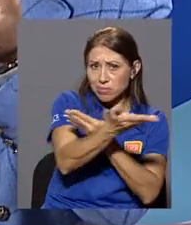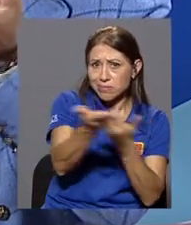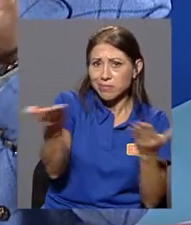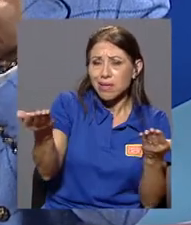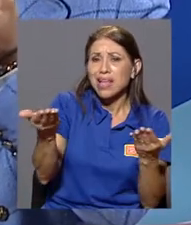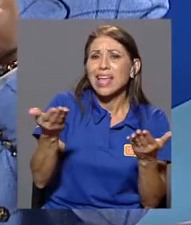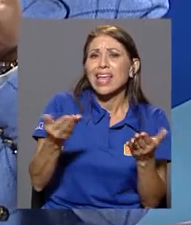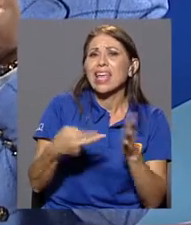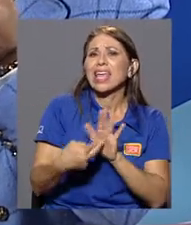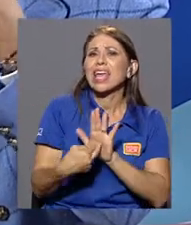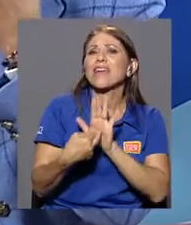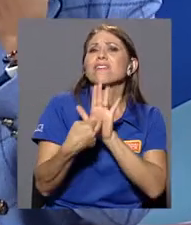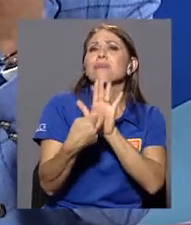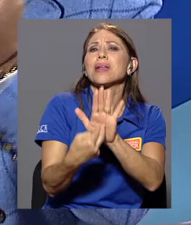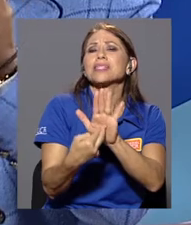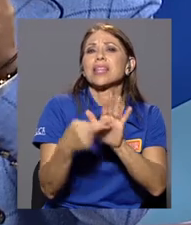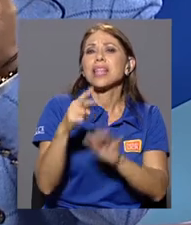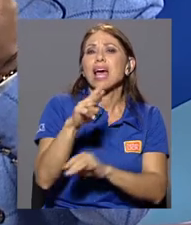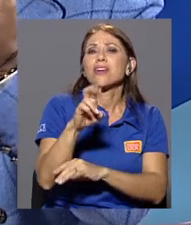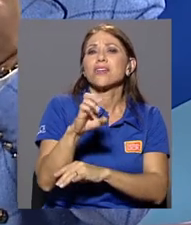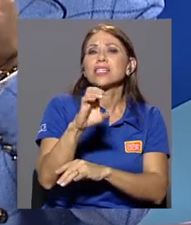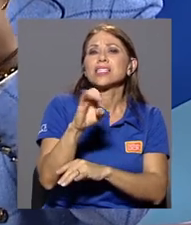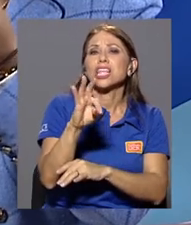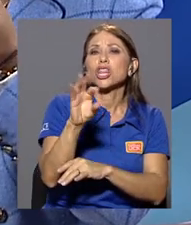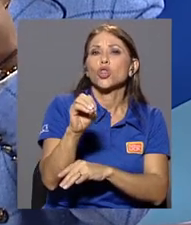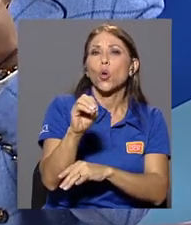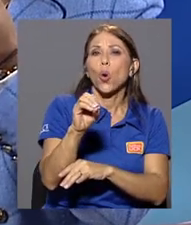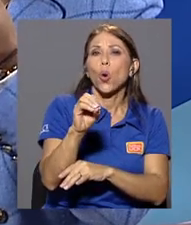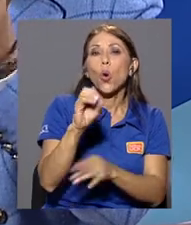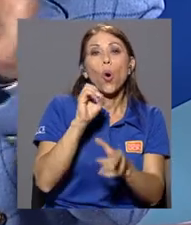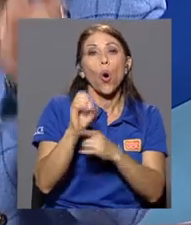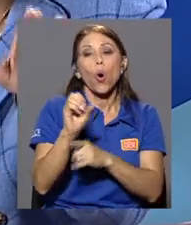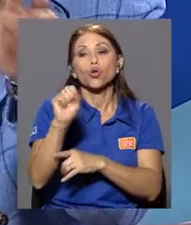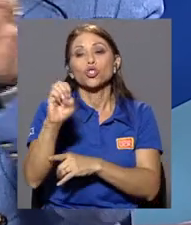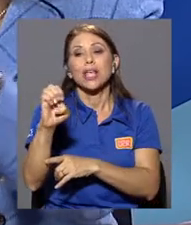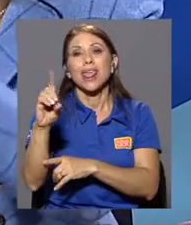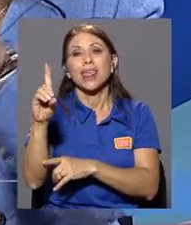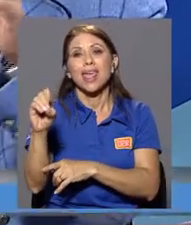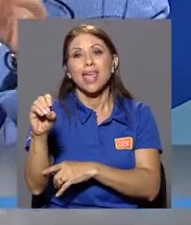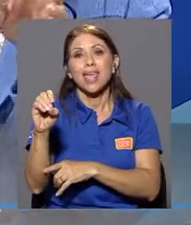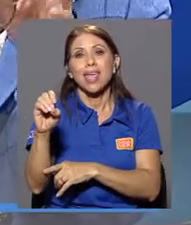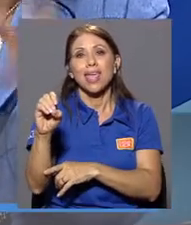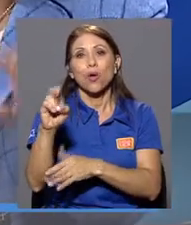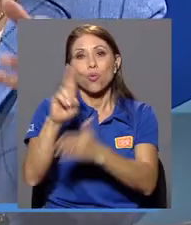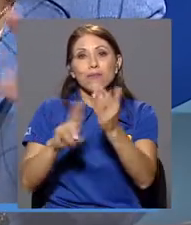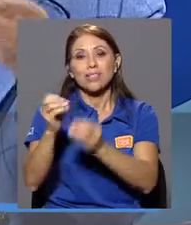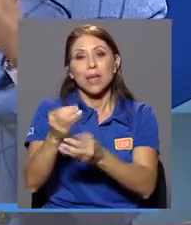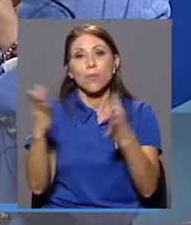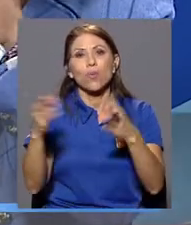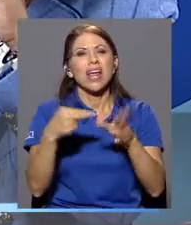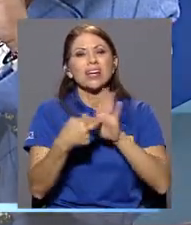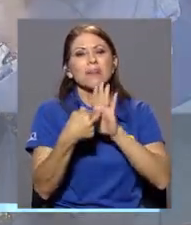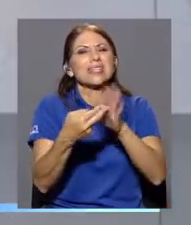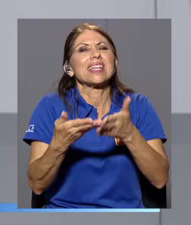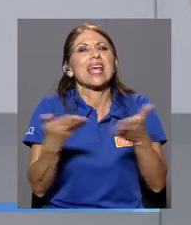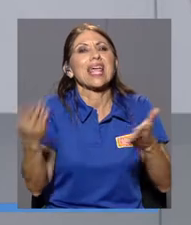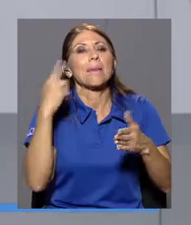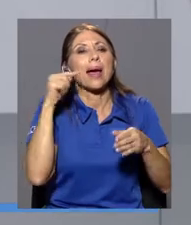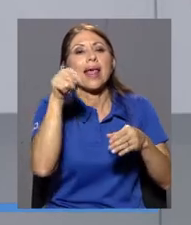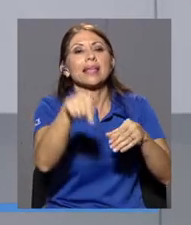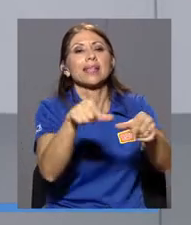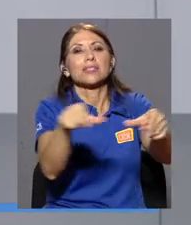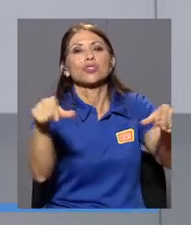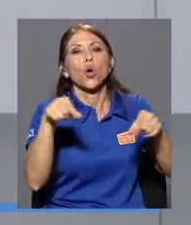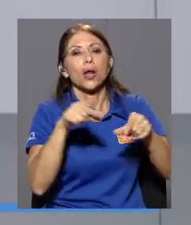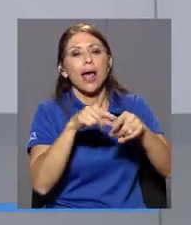¿qué representa un recinto o uh-huh. una sede de una universidad pública para esa zona, para esa región, para esa gente? Uh-huh.